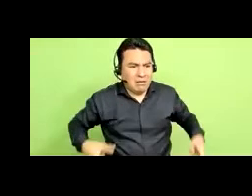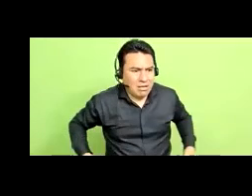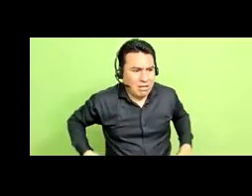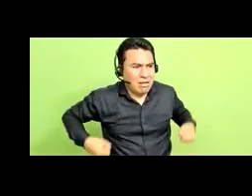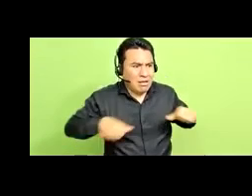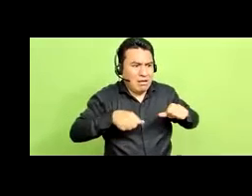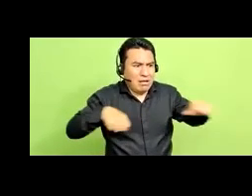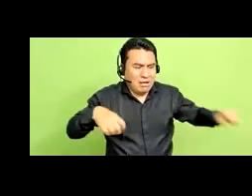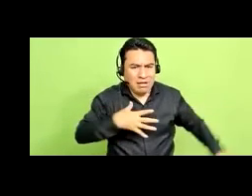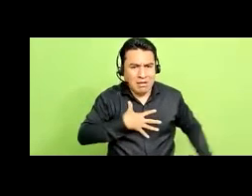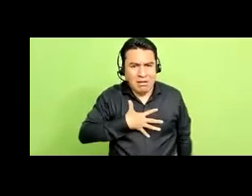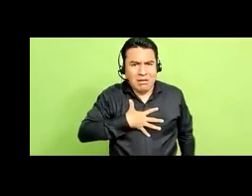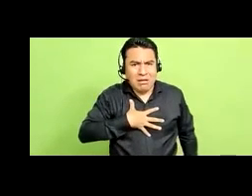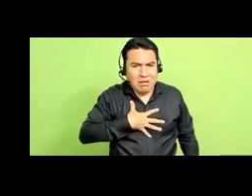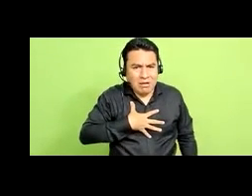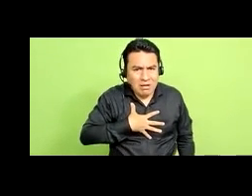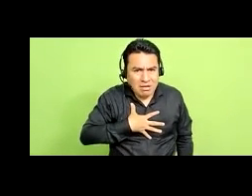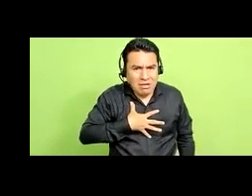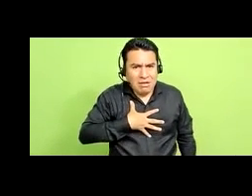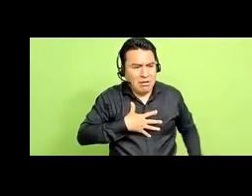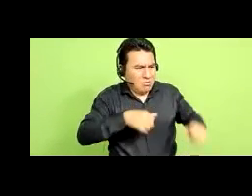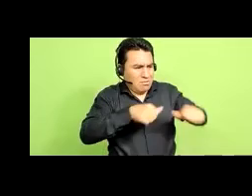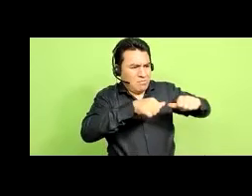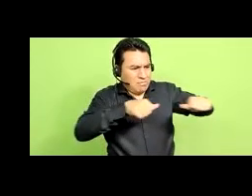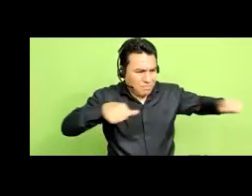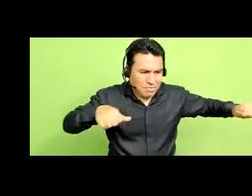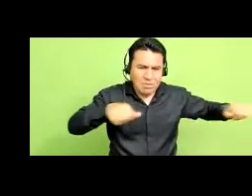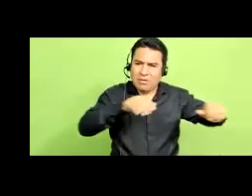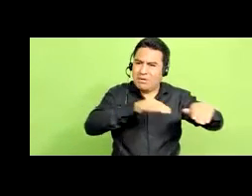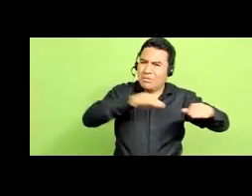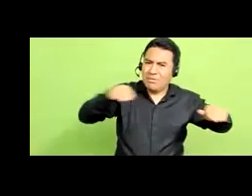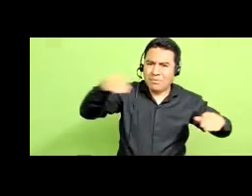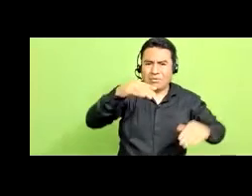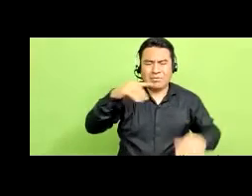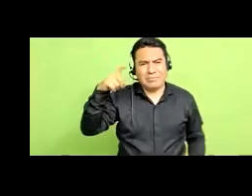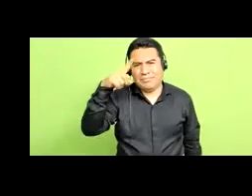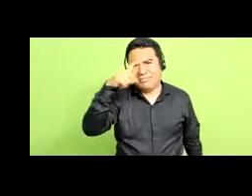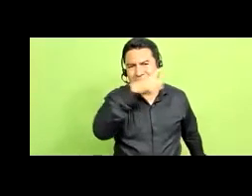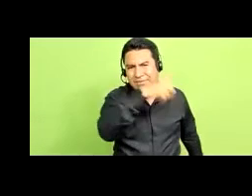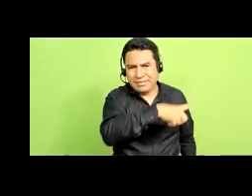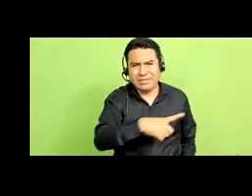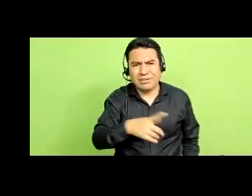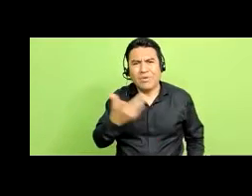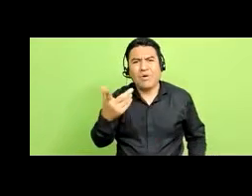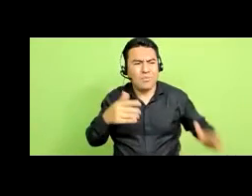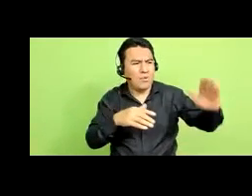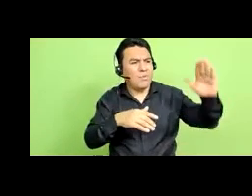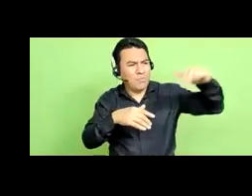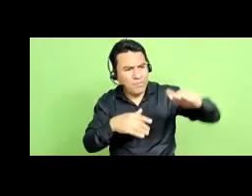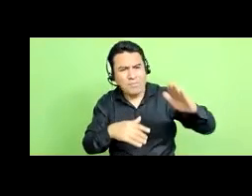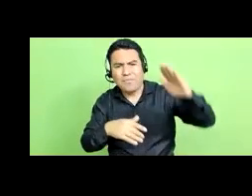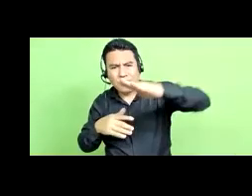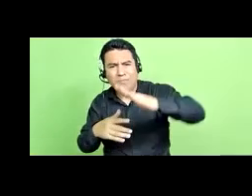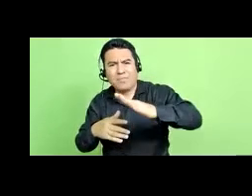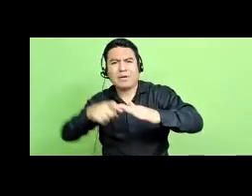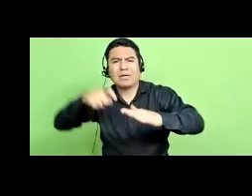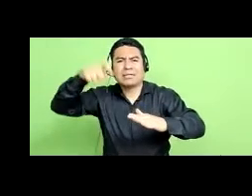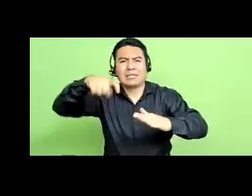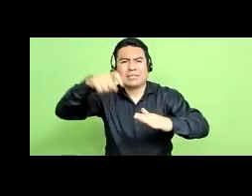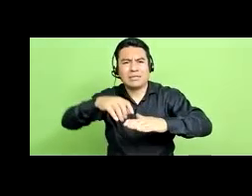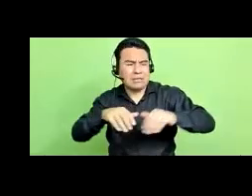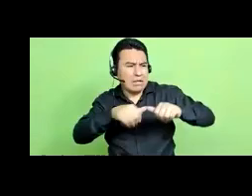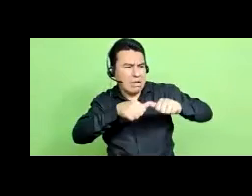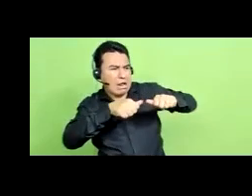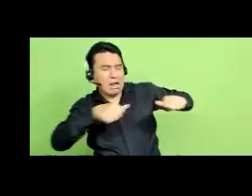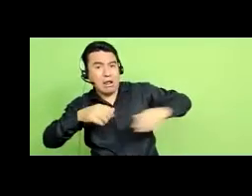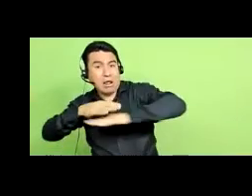como sabemos para salvar una nivel de hasta de cinco o seis metros no vamos a hacer una rampa tan larga